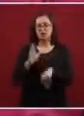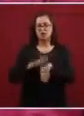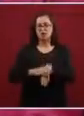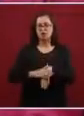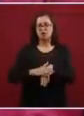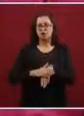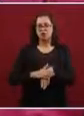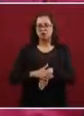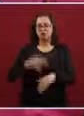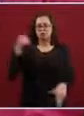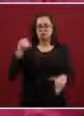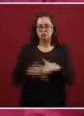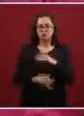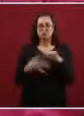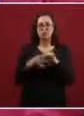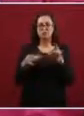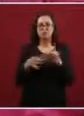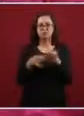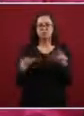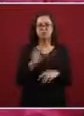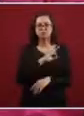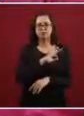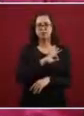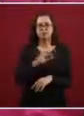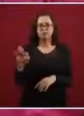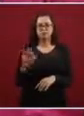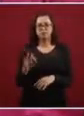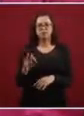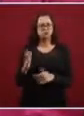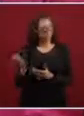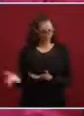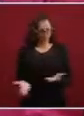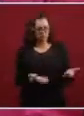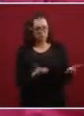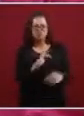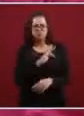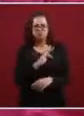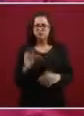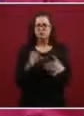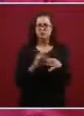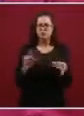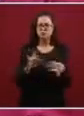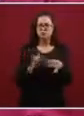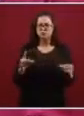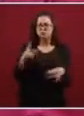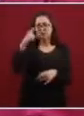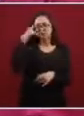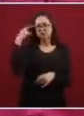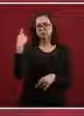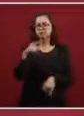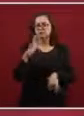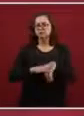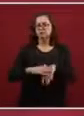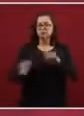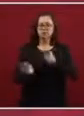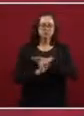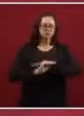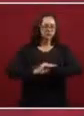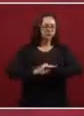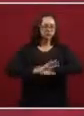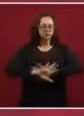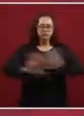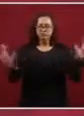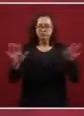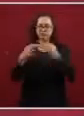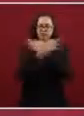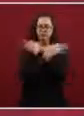ampliar el tema y sería bueno que lo ampliaras para que ya se